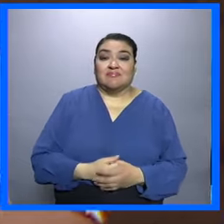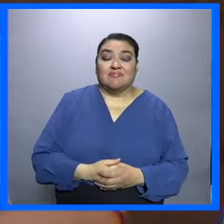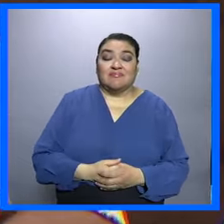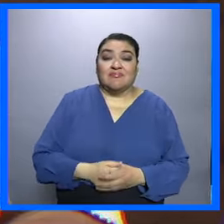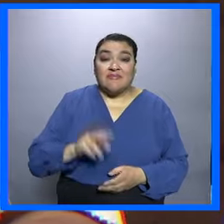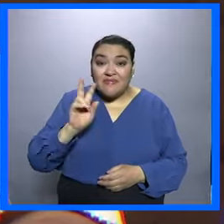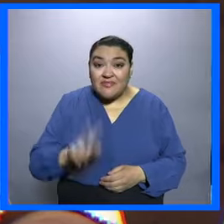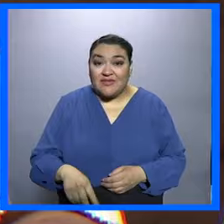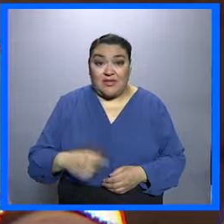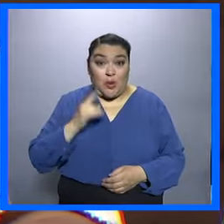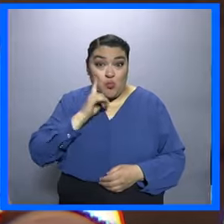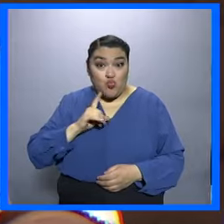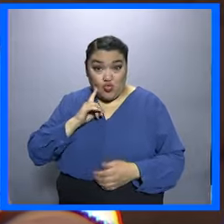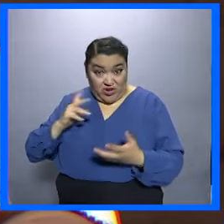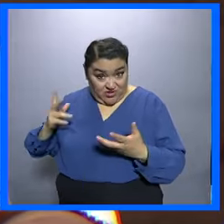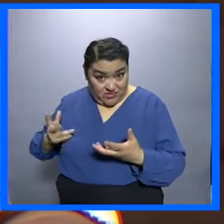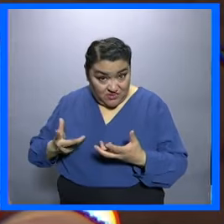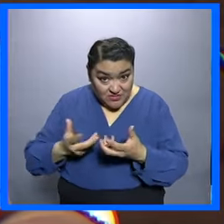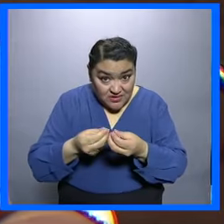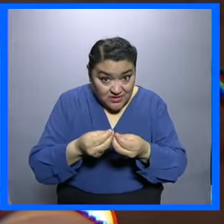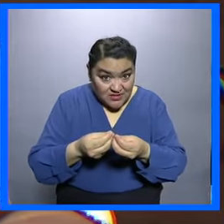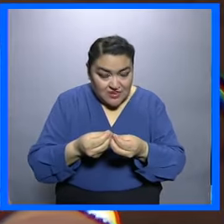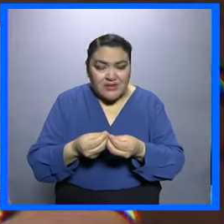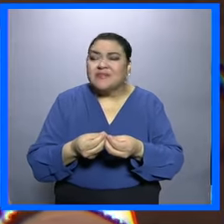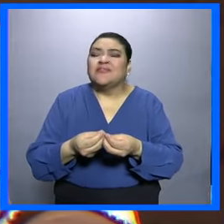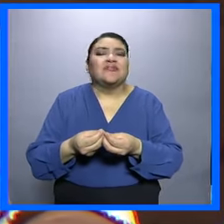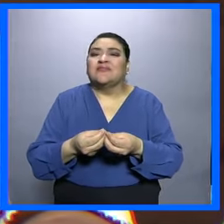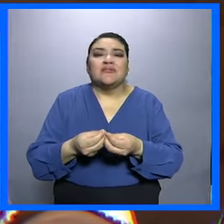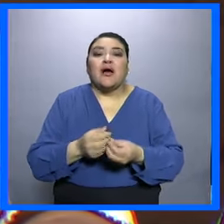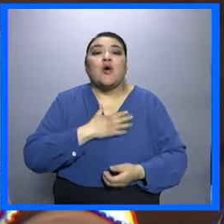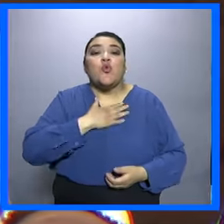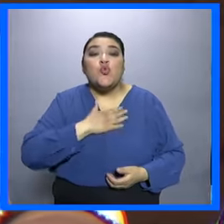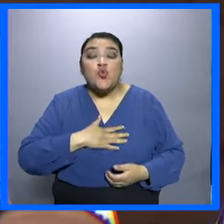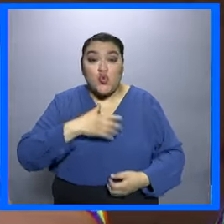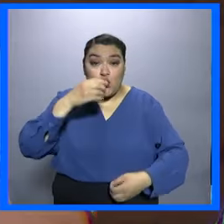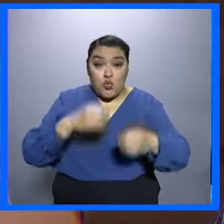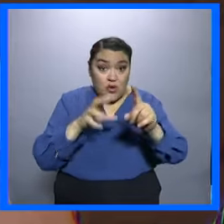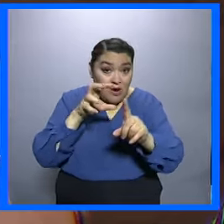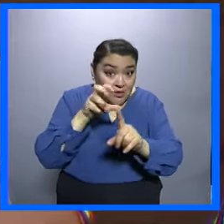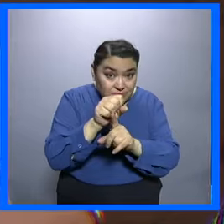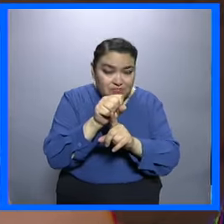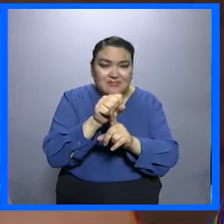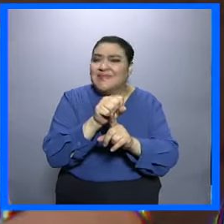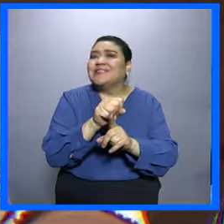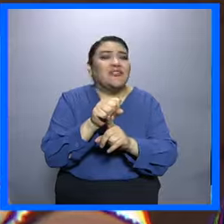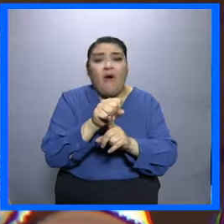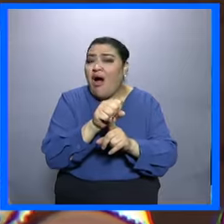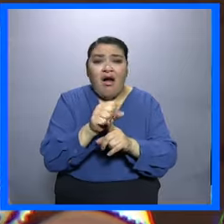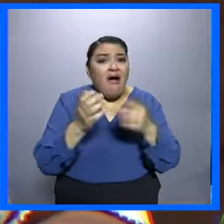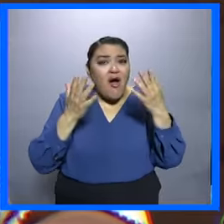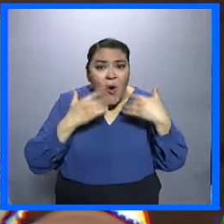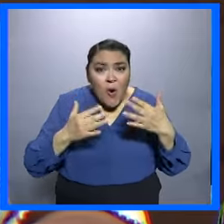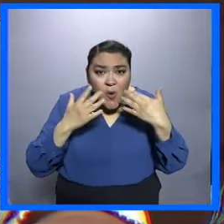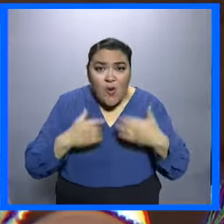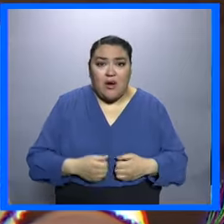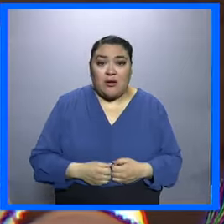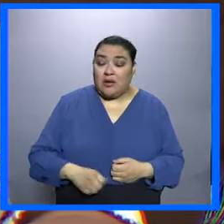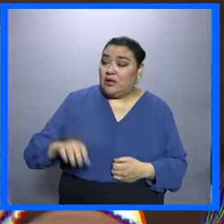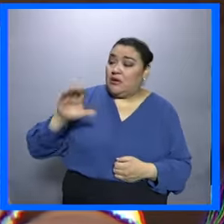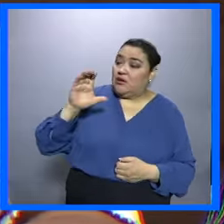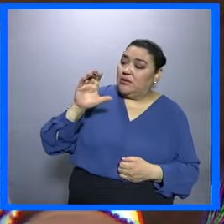No llegamos todas. No hay justicia. Si no fuera por CIMAC,